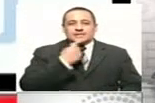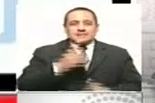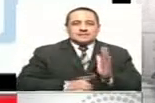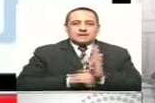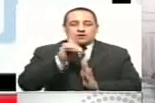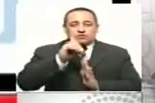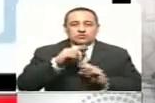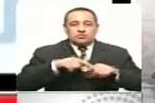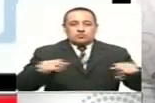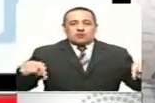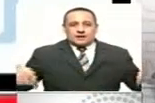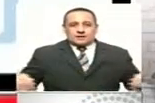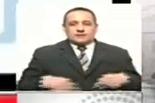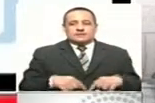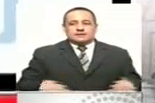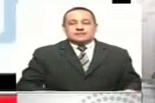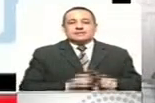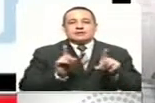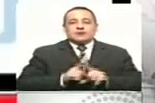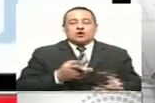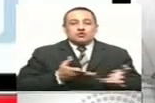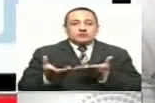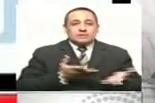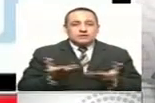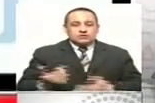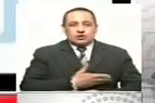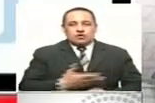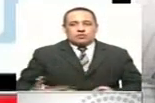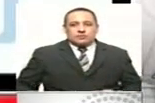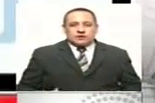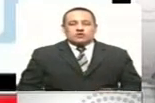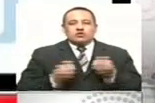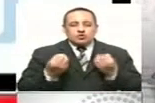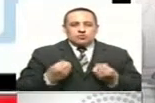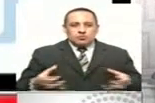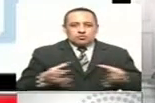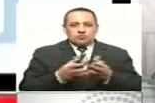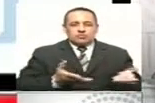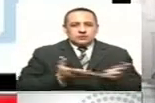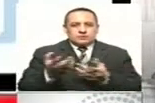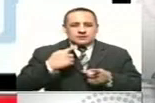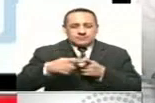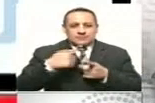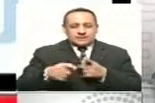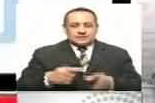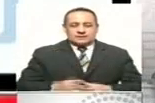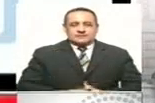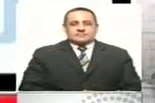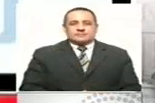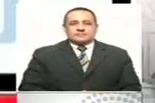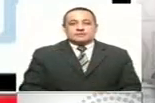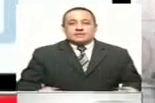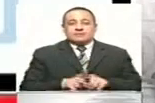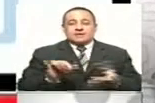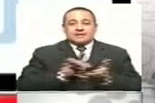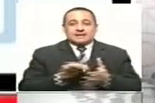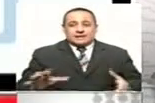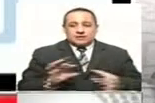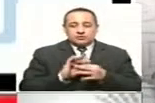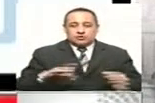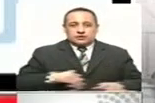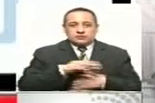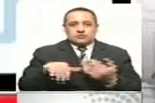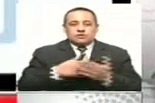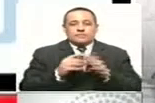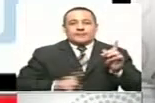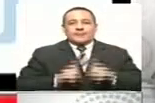desarrollo territorial y con servicios públicos o de calidad orientados al ciudadano, ¿no? Entonces, en relación a eso,